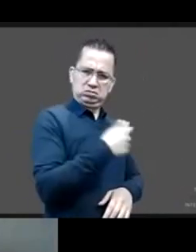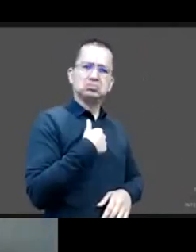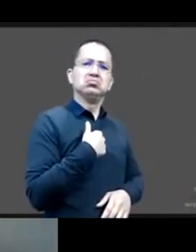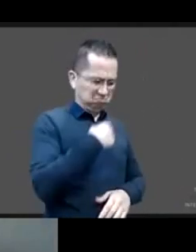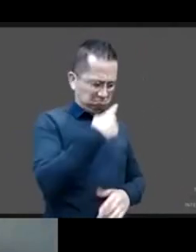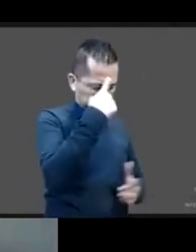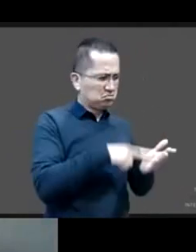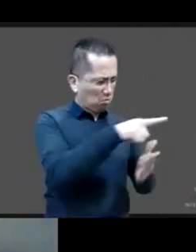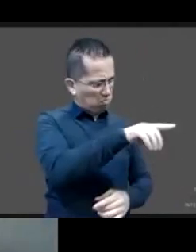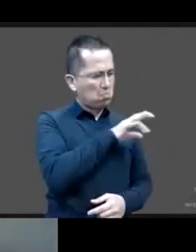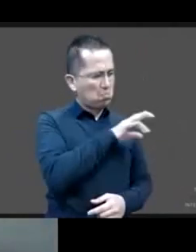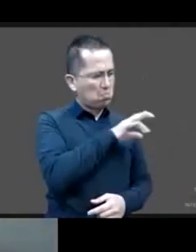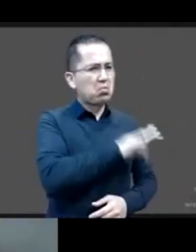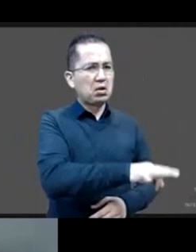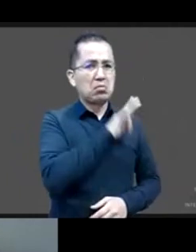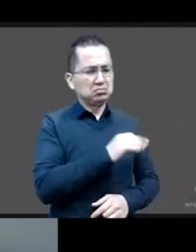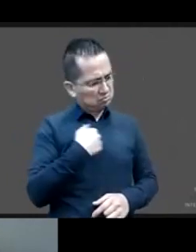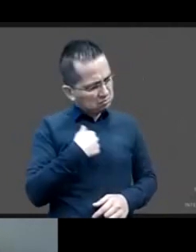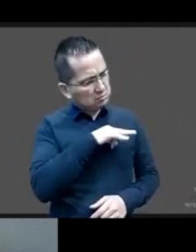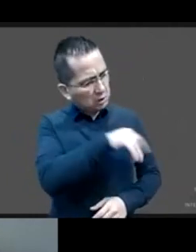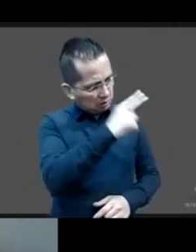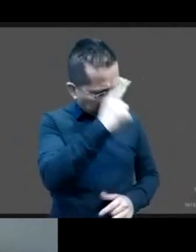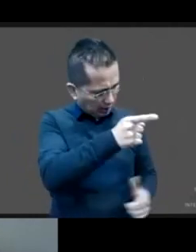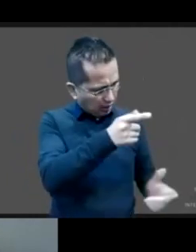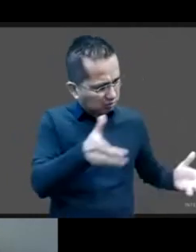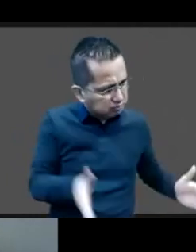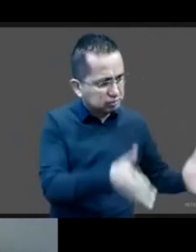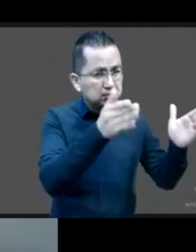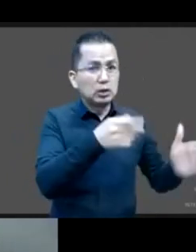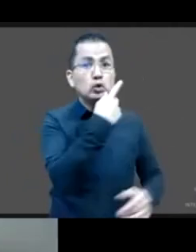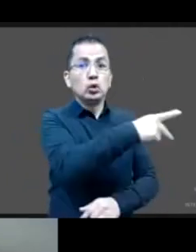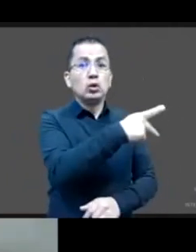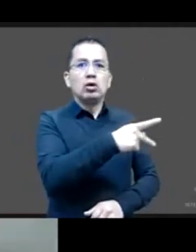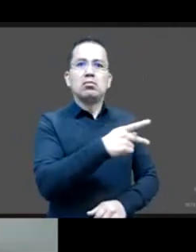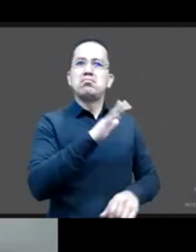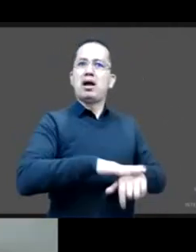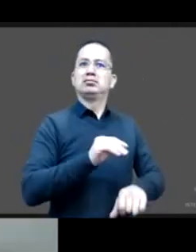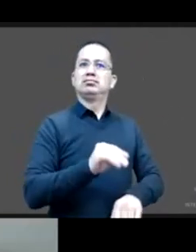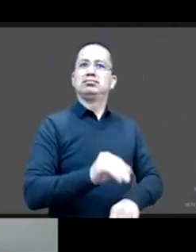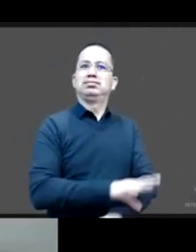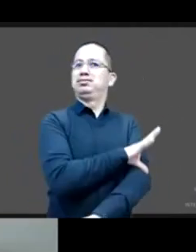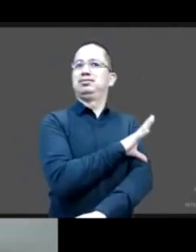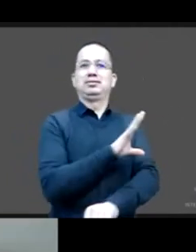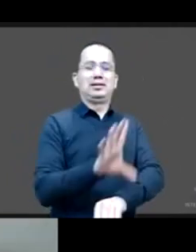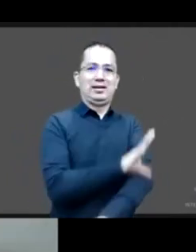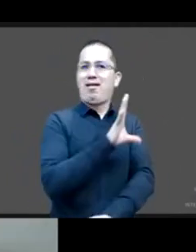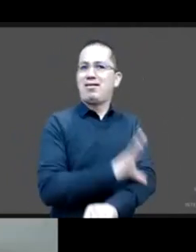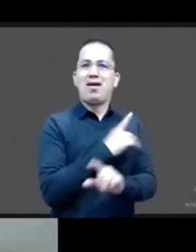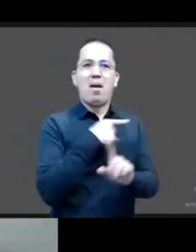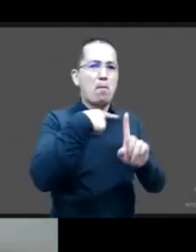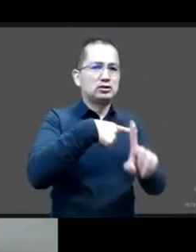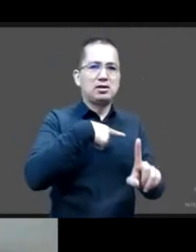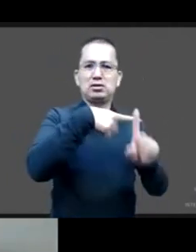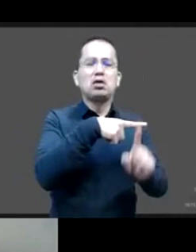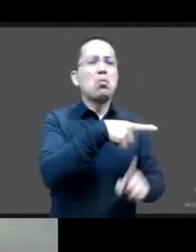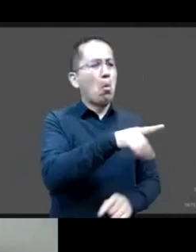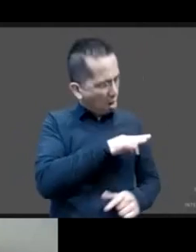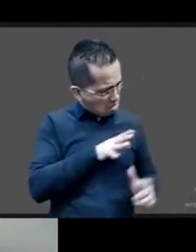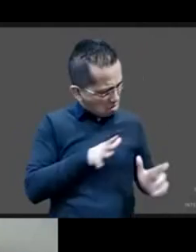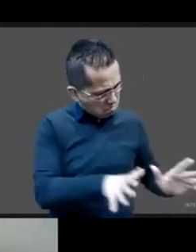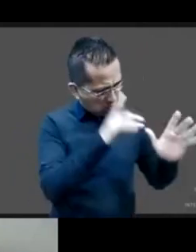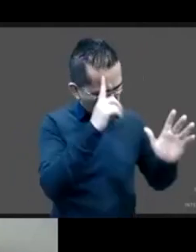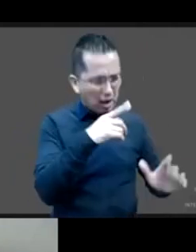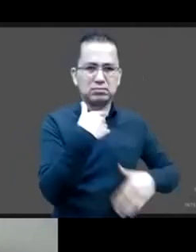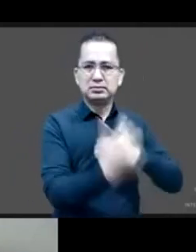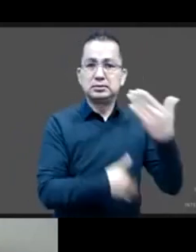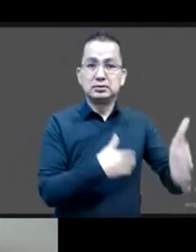que son en este momento y que le apostamos a la energía positiva que tiene todo joven todo adolescente y que puede aportar